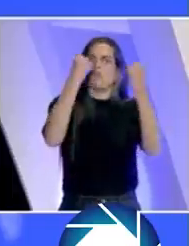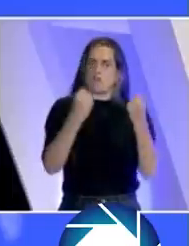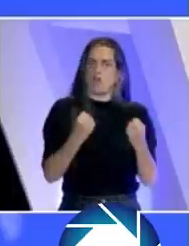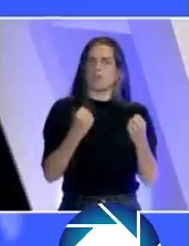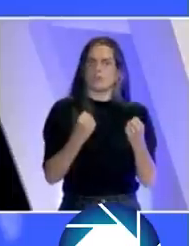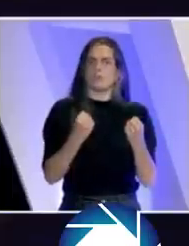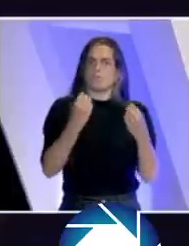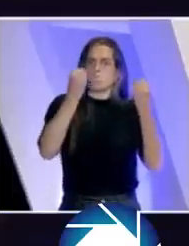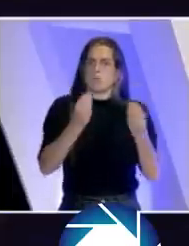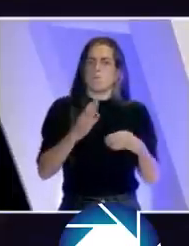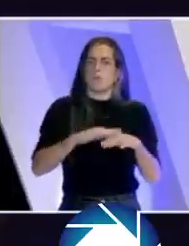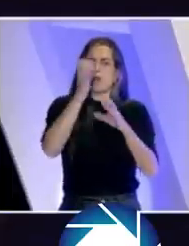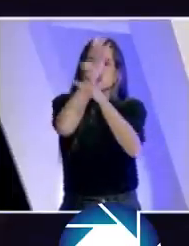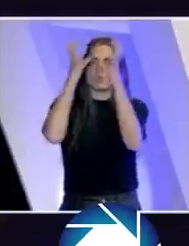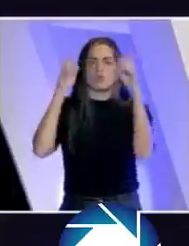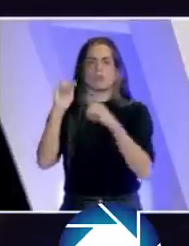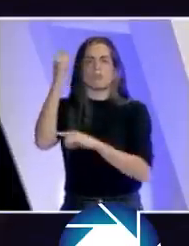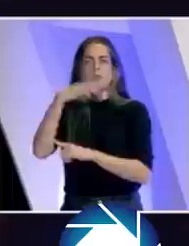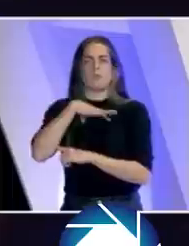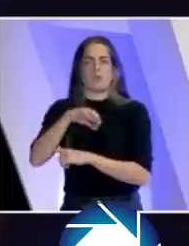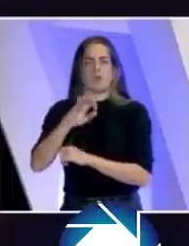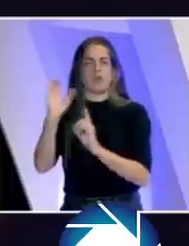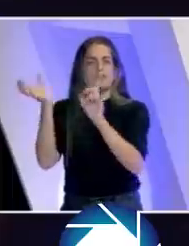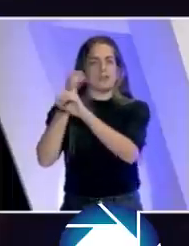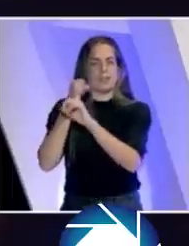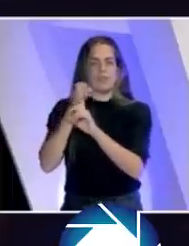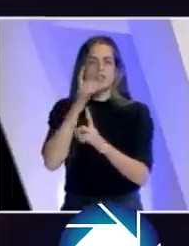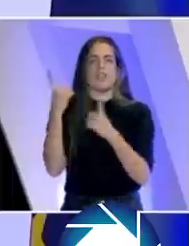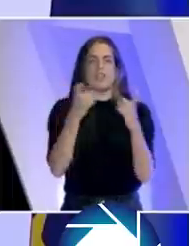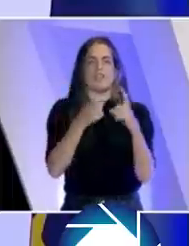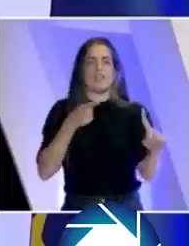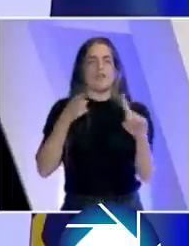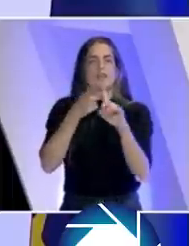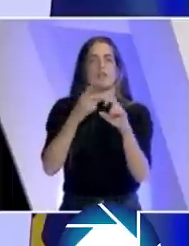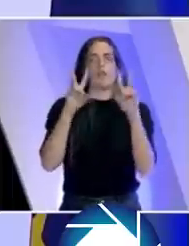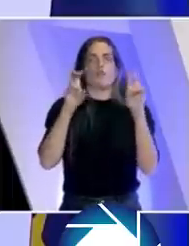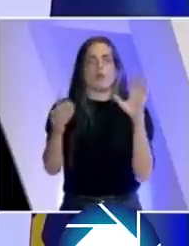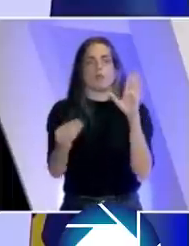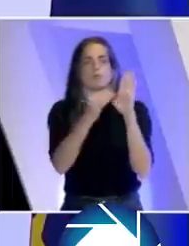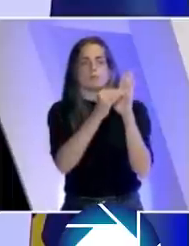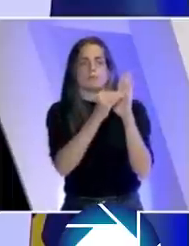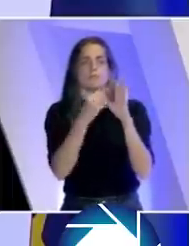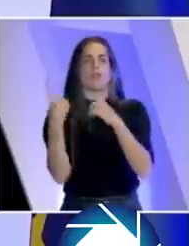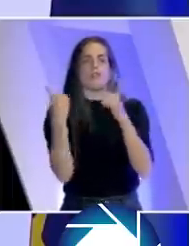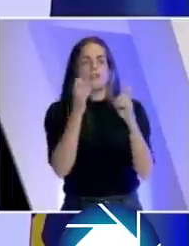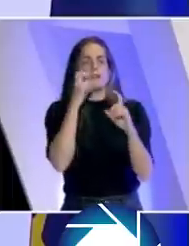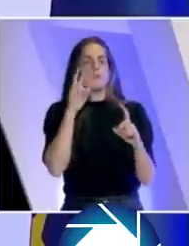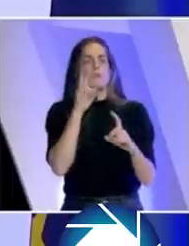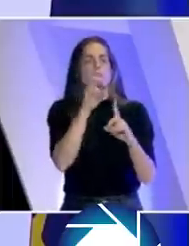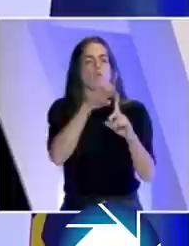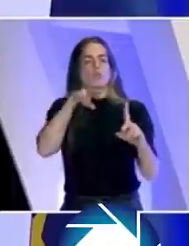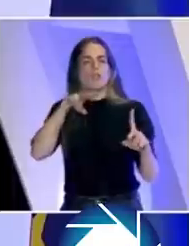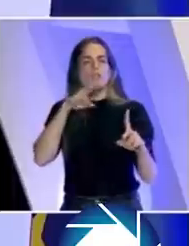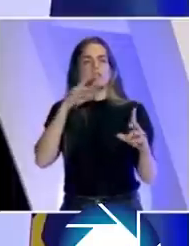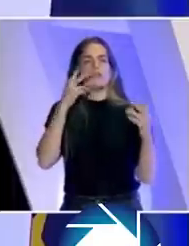sacar el tema, sí, que hablemos de ello, pero yo creo que al final choca con la realidad. Y la